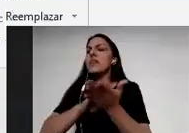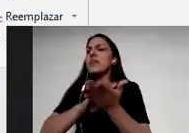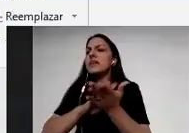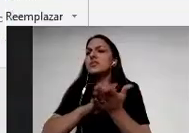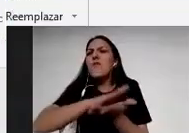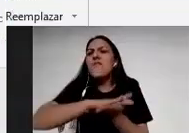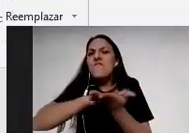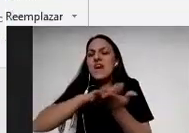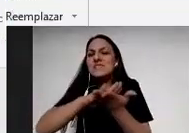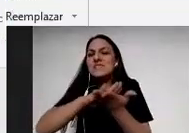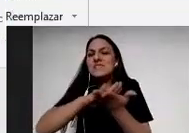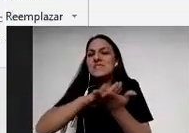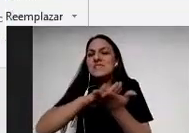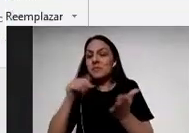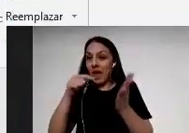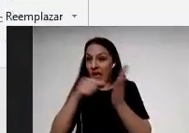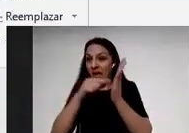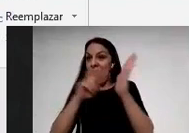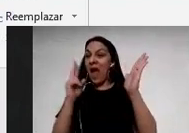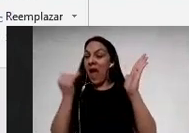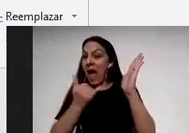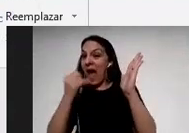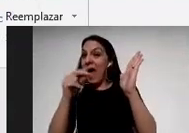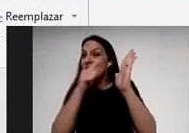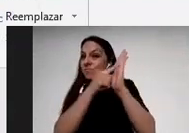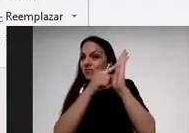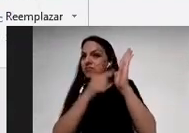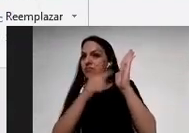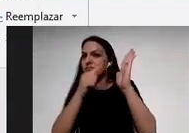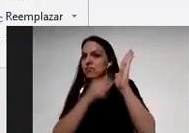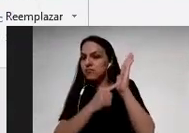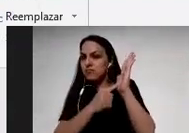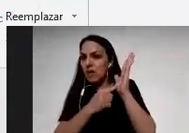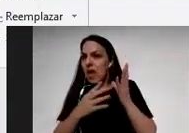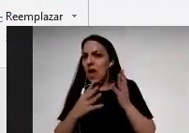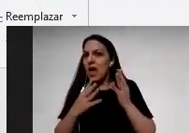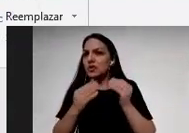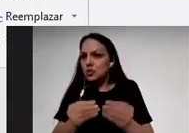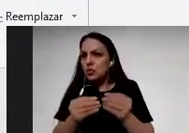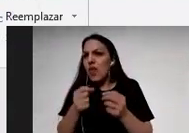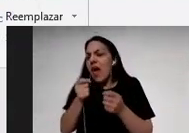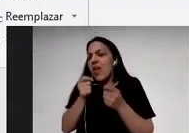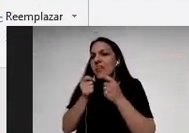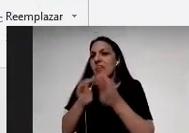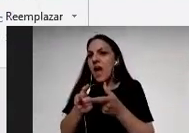que regulan el alcance y las limitaciones de las obligaciones de los Estados frente a las personas.